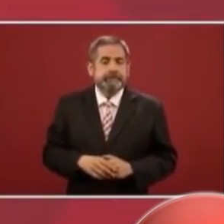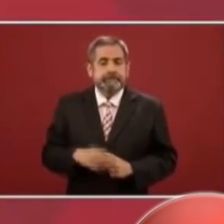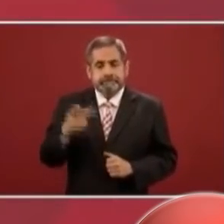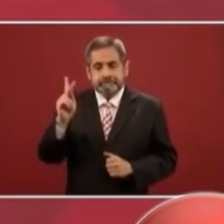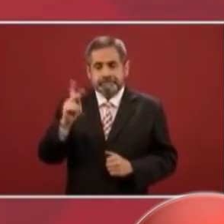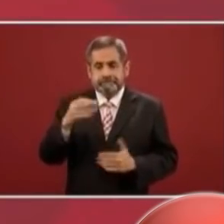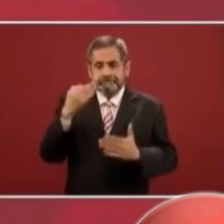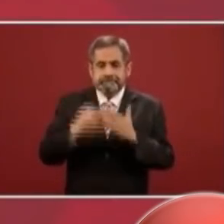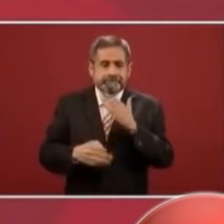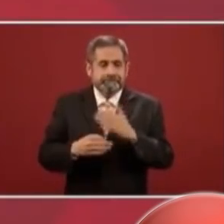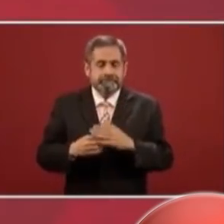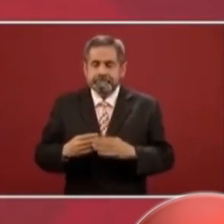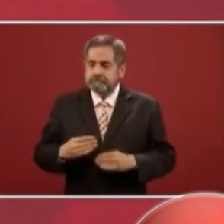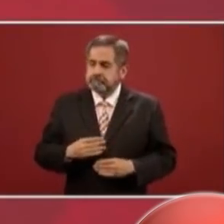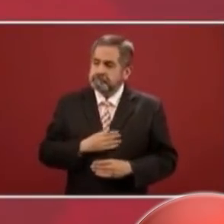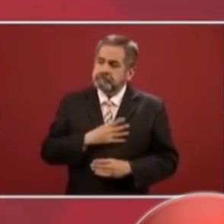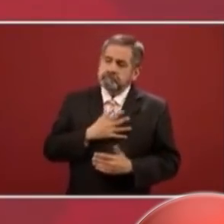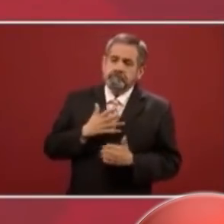faltó bienestar.